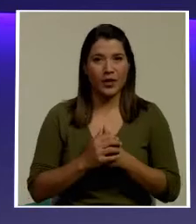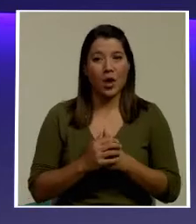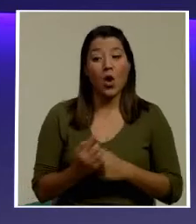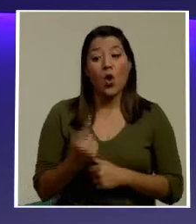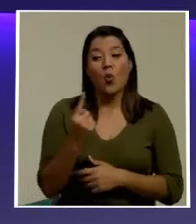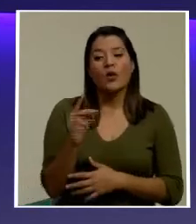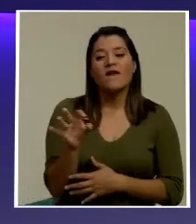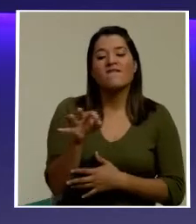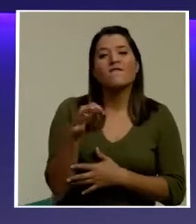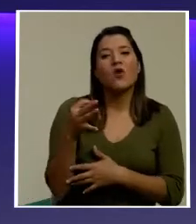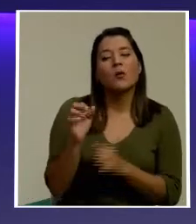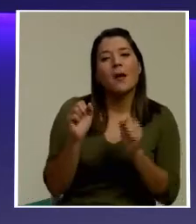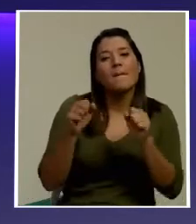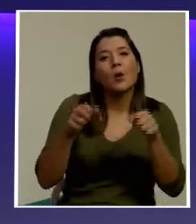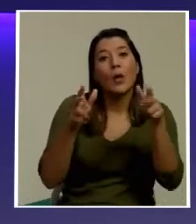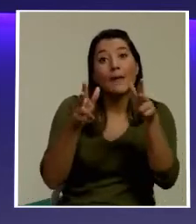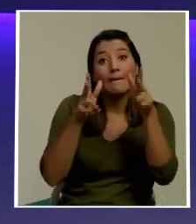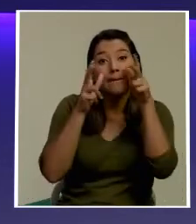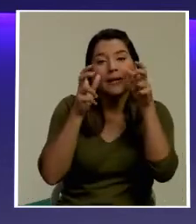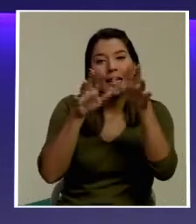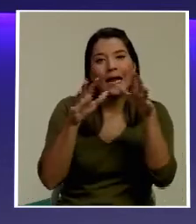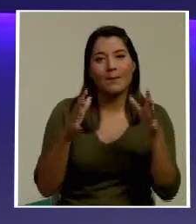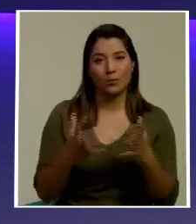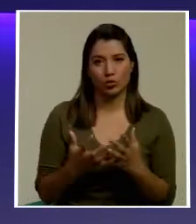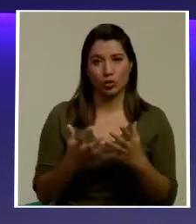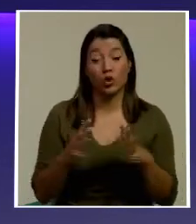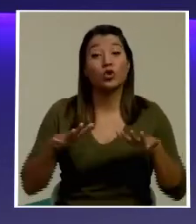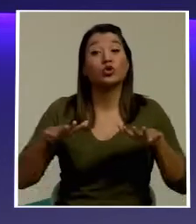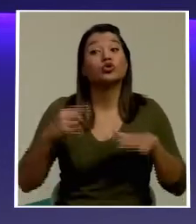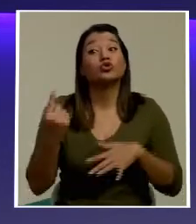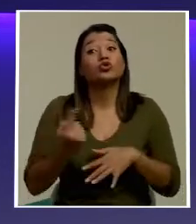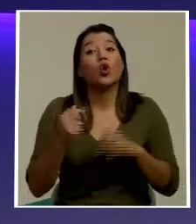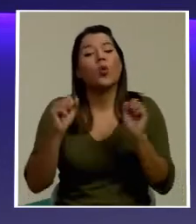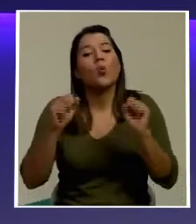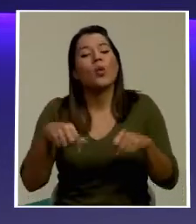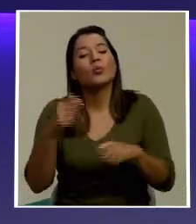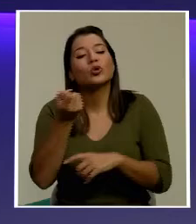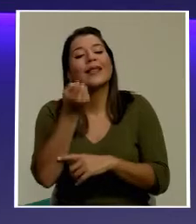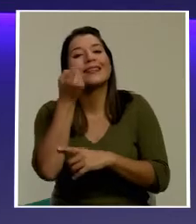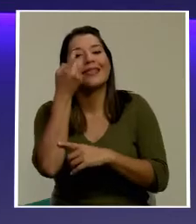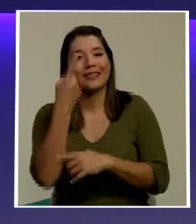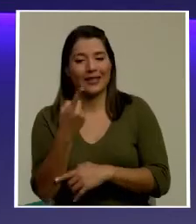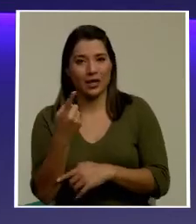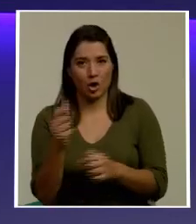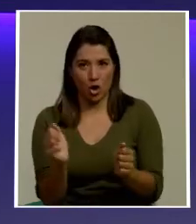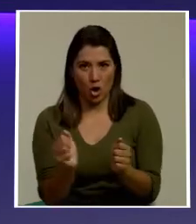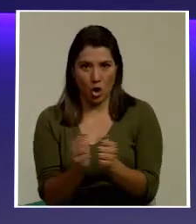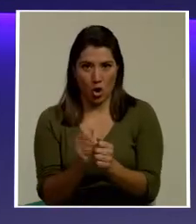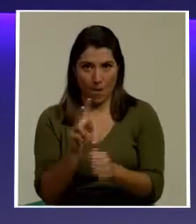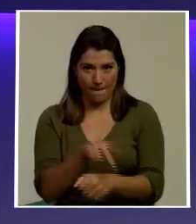mundo que solo es posible de ver a través de la poesía.